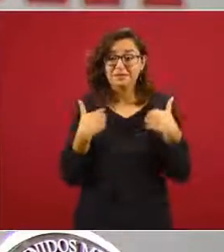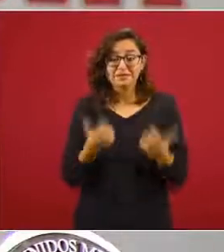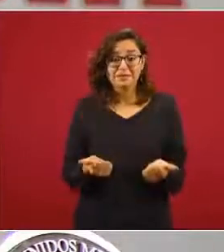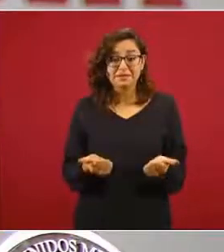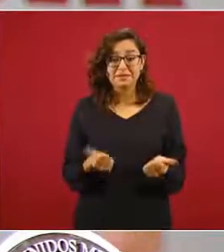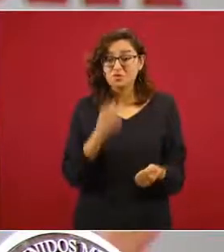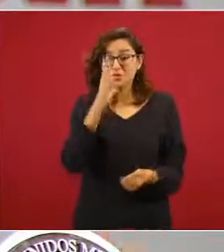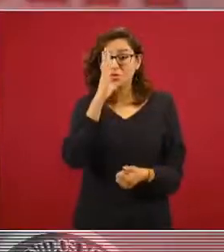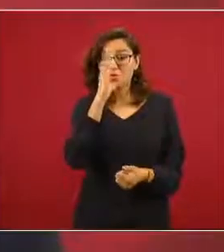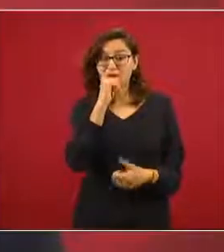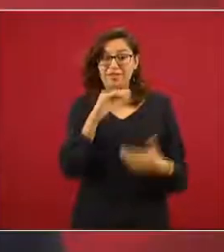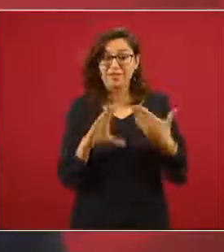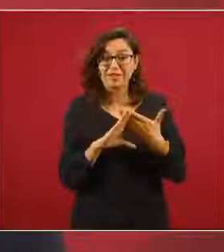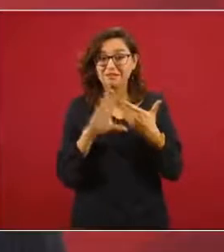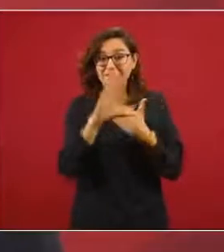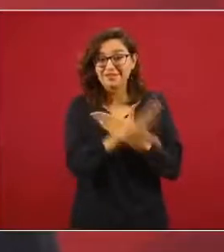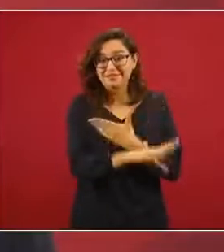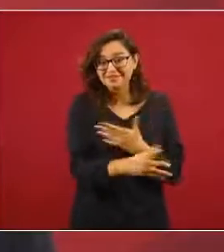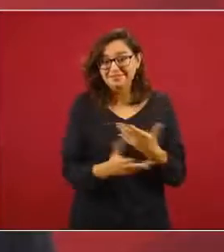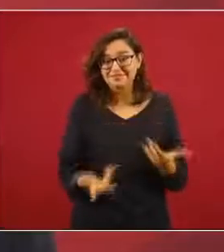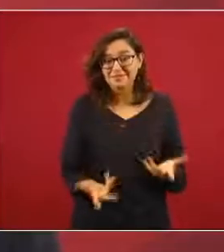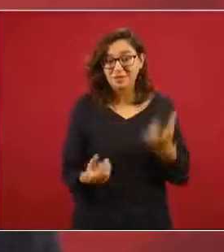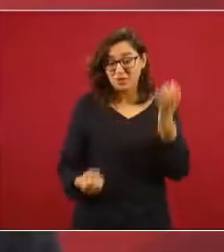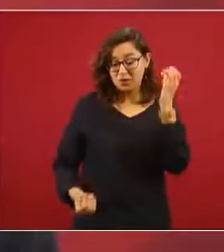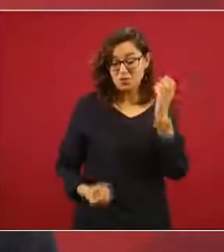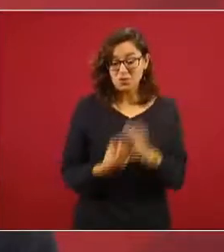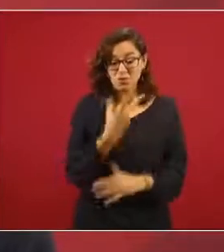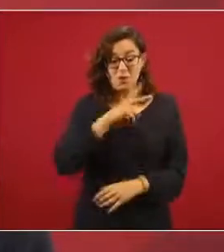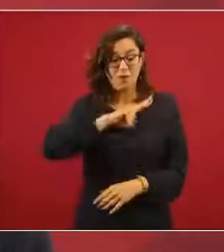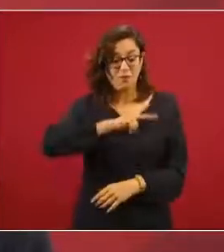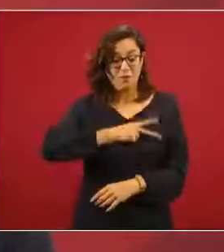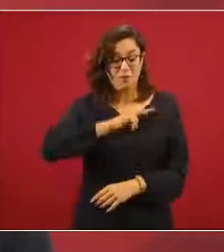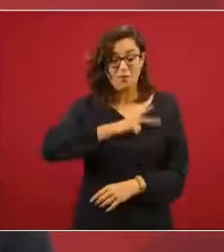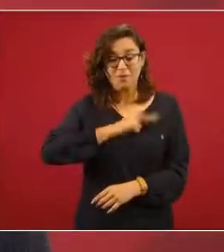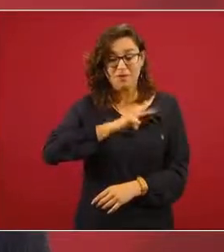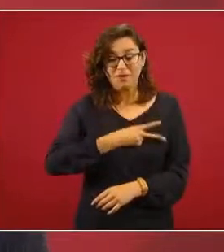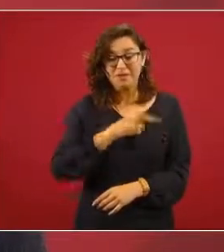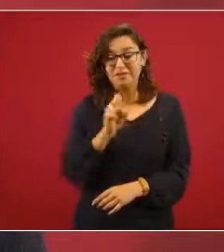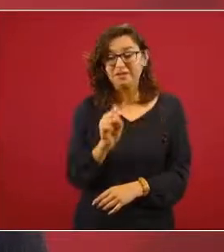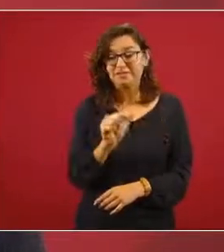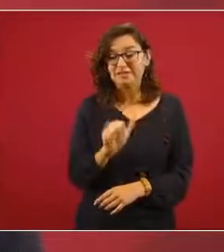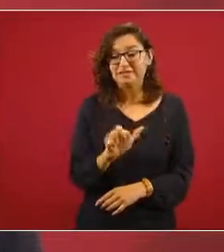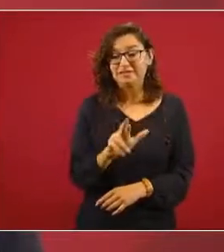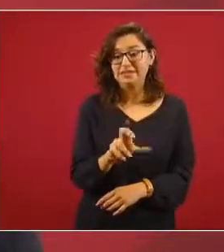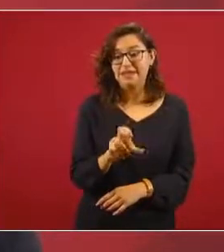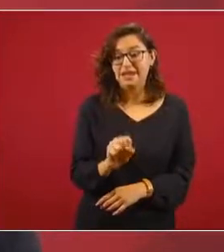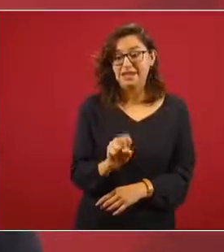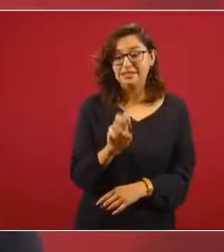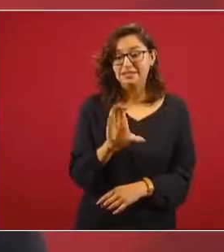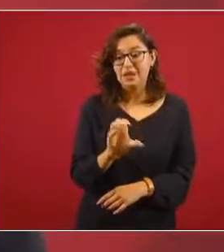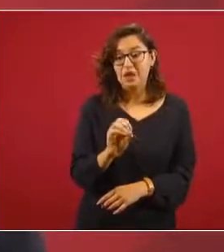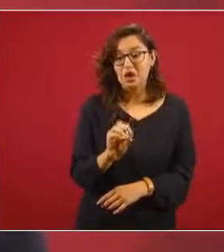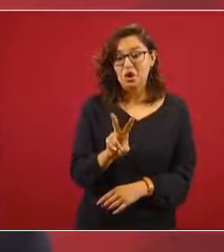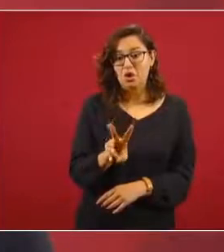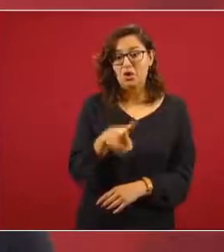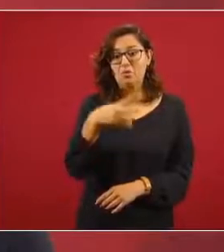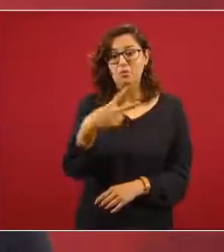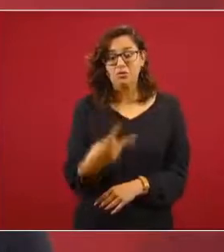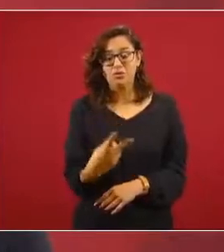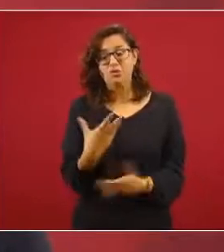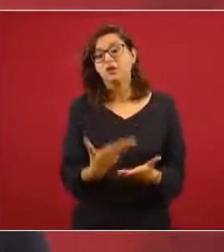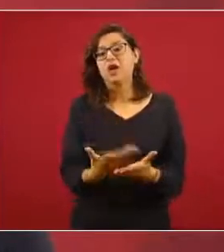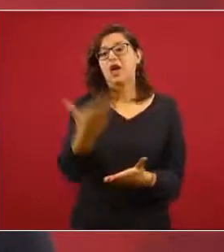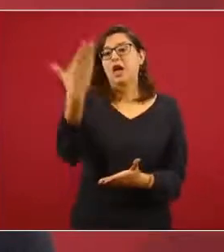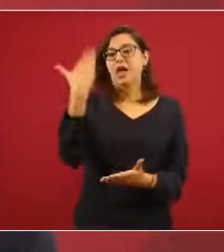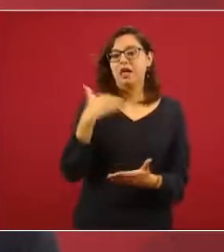inevitable. Este es un virus nuevo, es un virus emergente. SARS-CoV-2 no infectaba a los seres